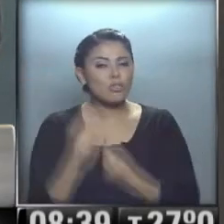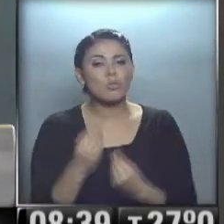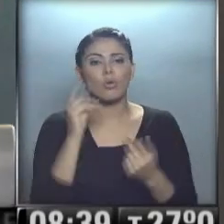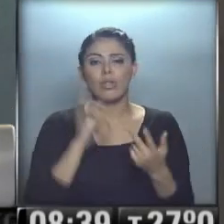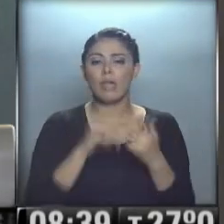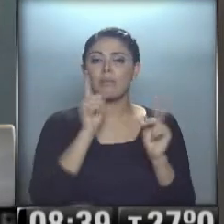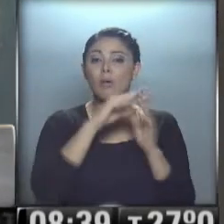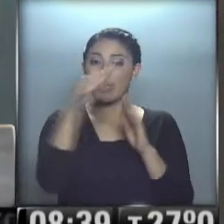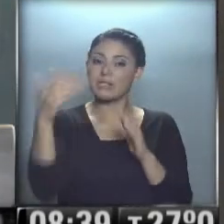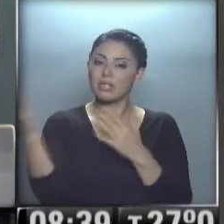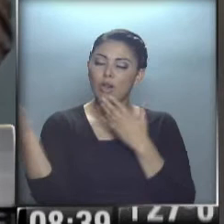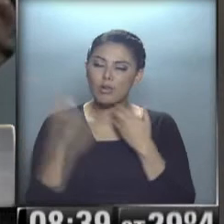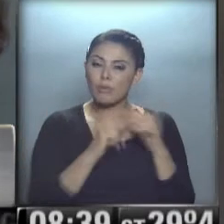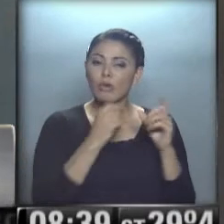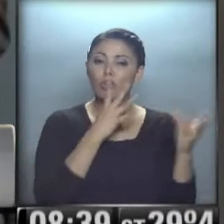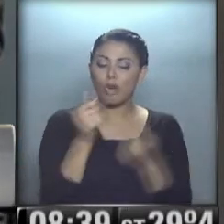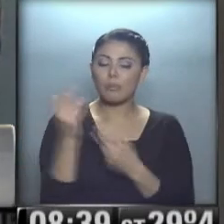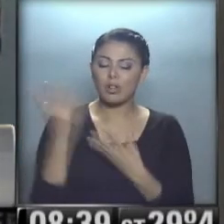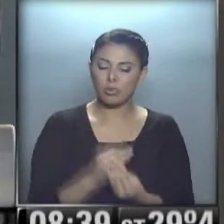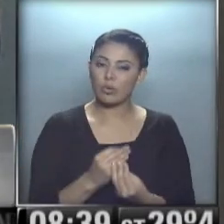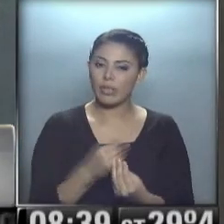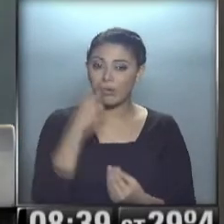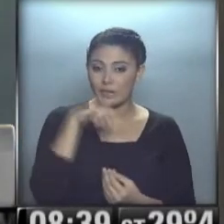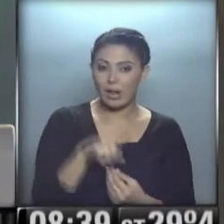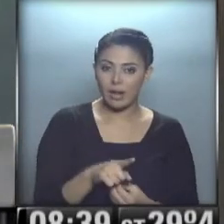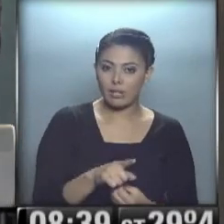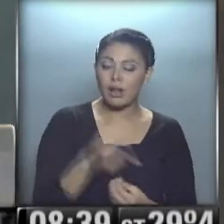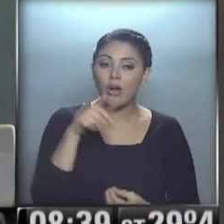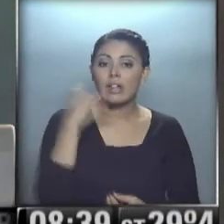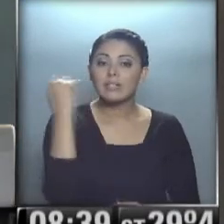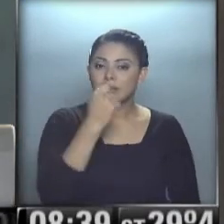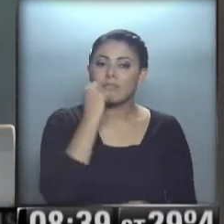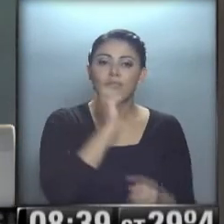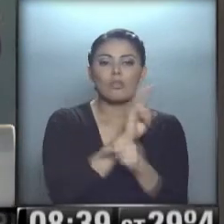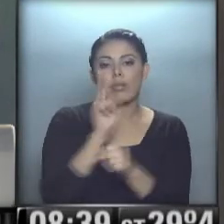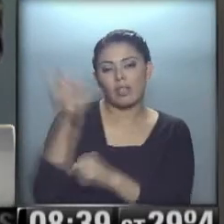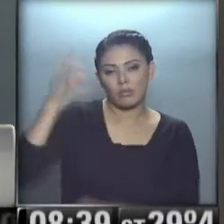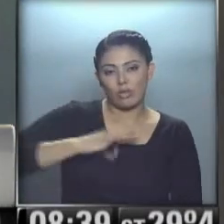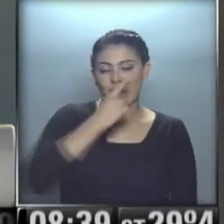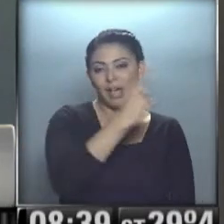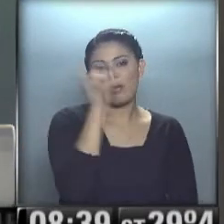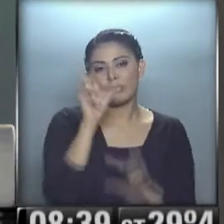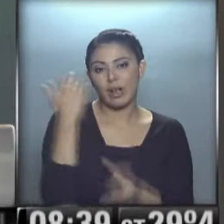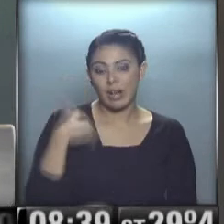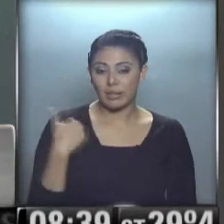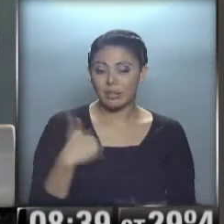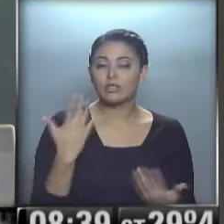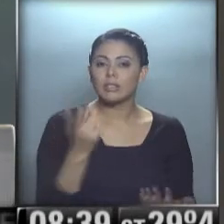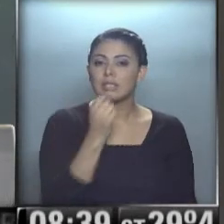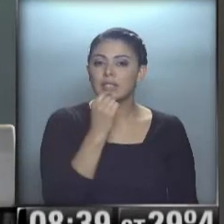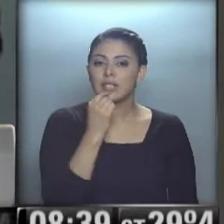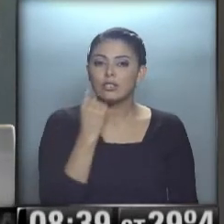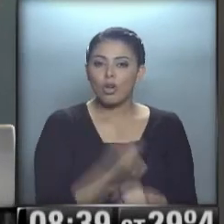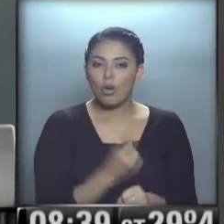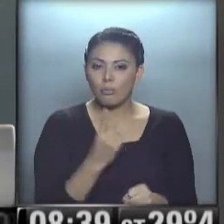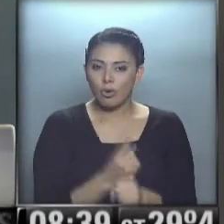ayuden los vecinos, que nos ayuden los consumidores. Porque, en definitiva, de lo que se trata es de proteger el bolsillo de cada uno de los argentinos. Entonces, no puede